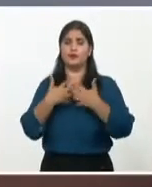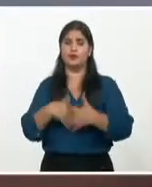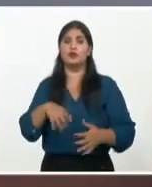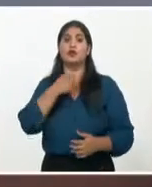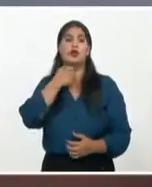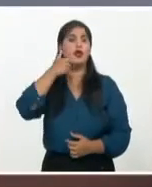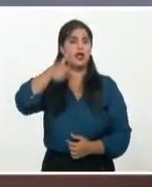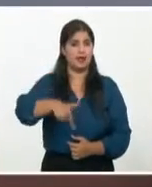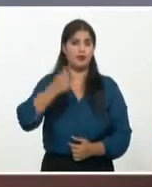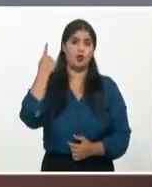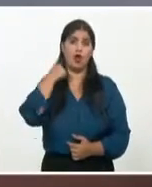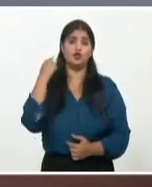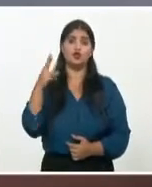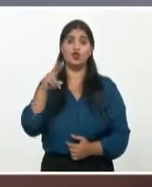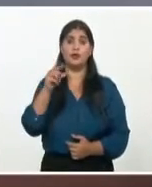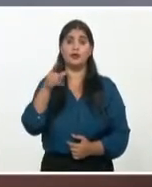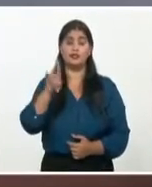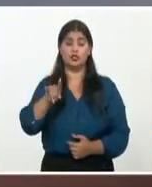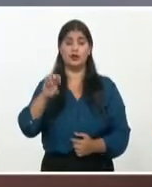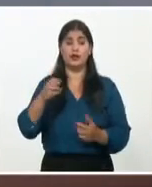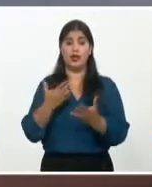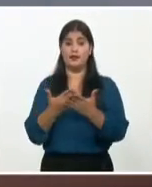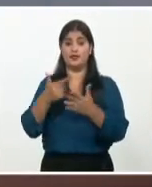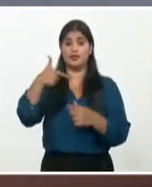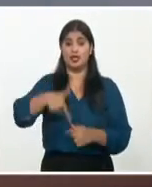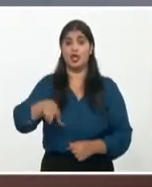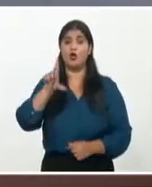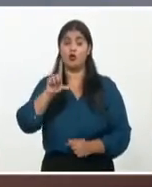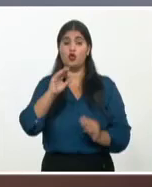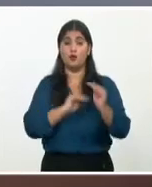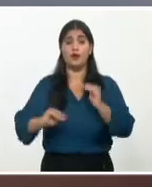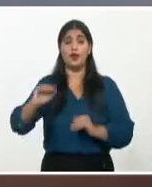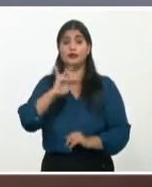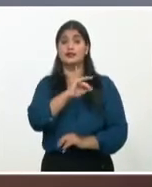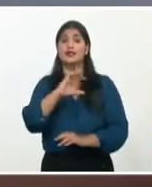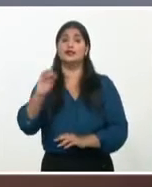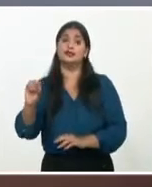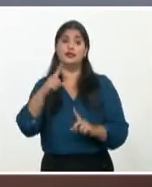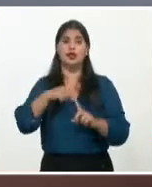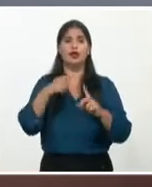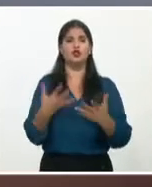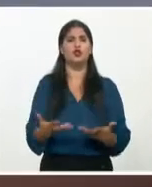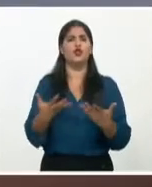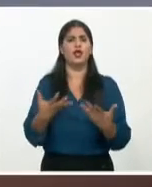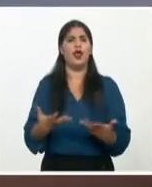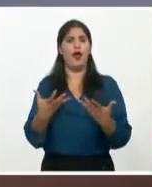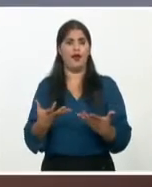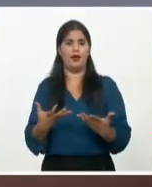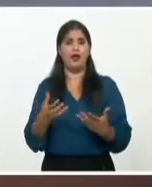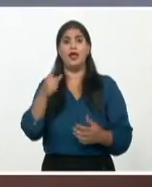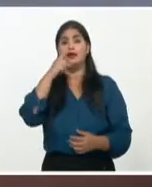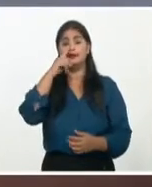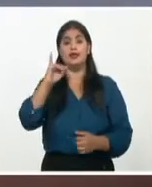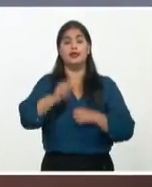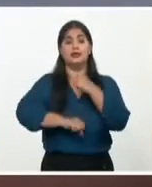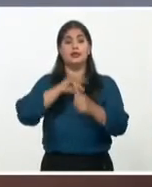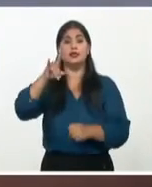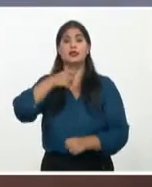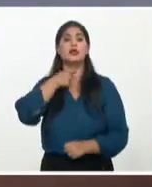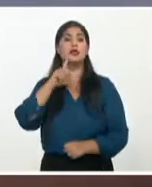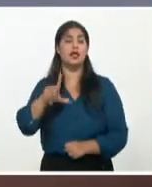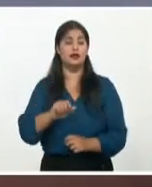2019 la empresa en julio tenía más de 700 toneladas de níquel más cobalto por encima de su plan de producción. Y debido al bloqueo, los barcos